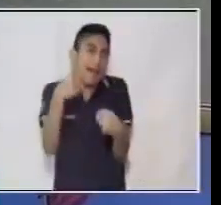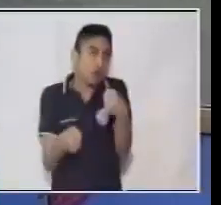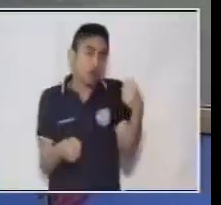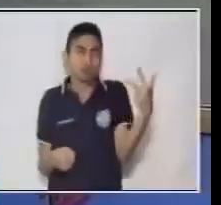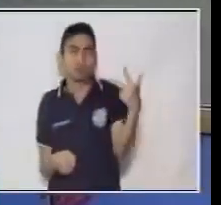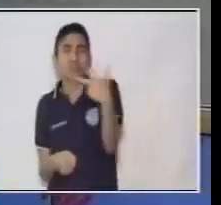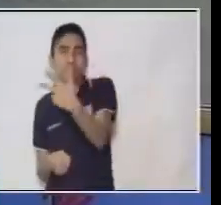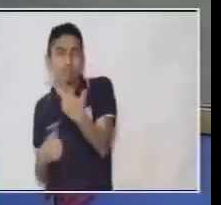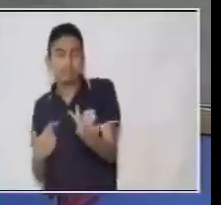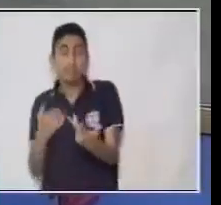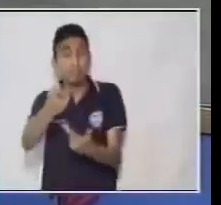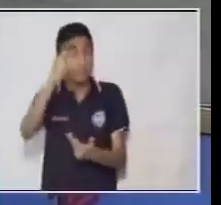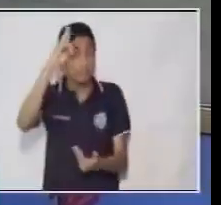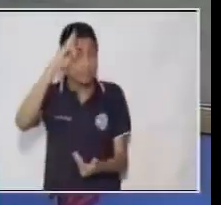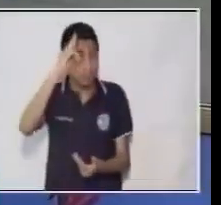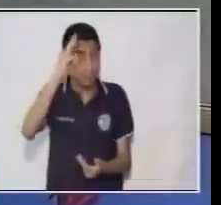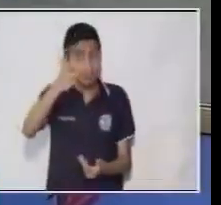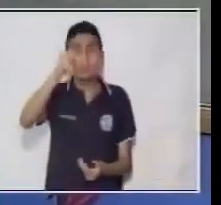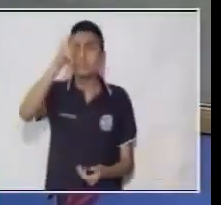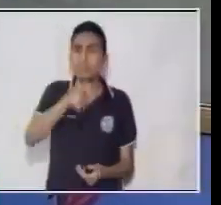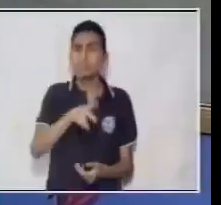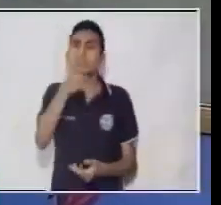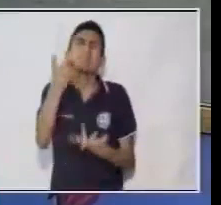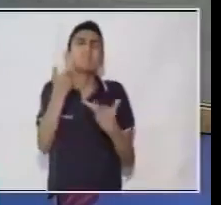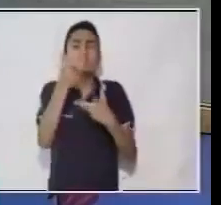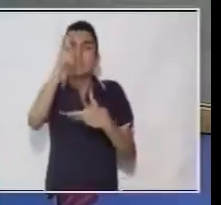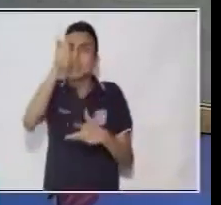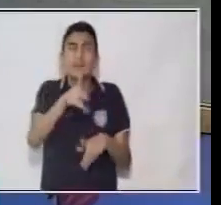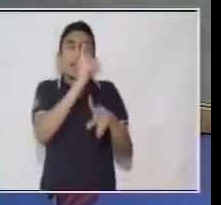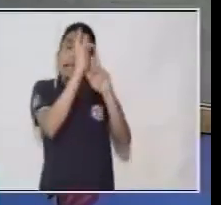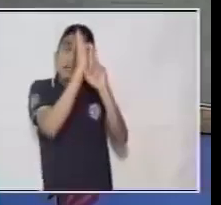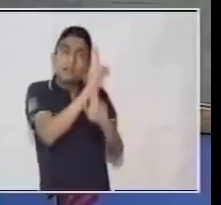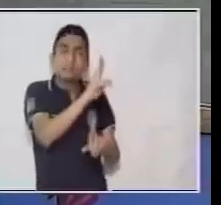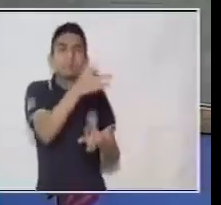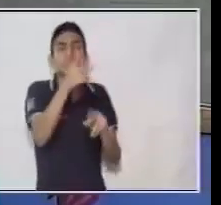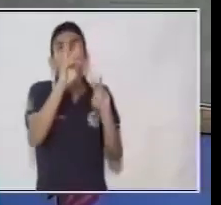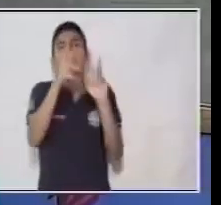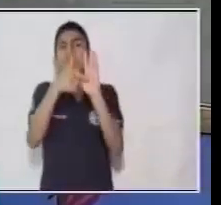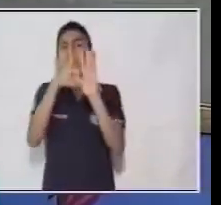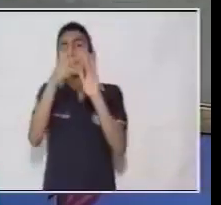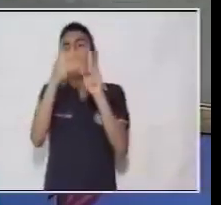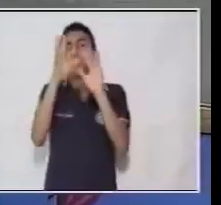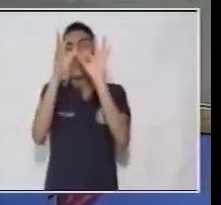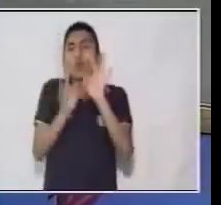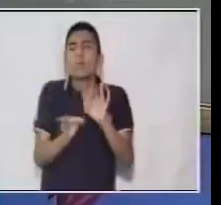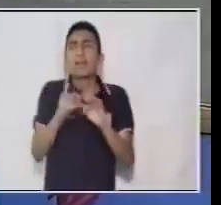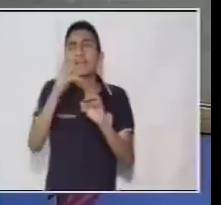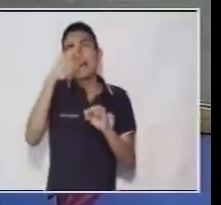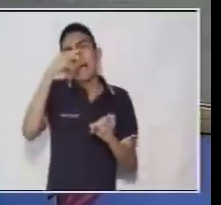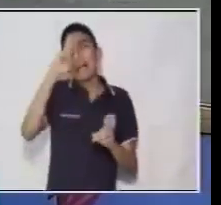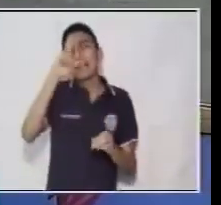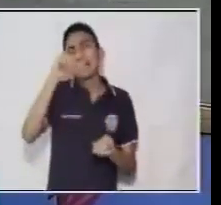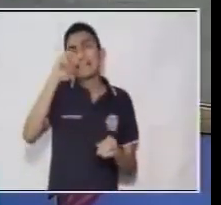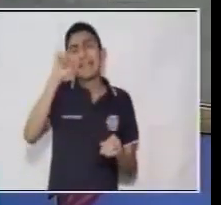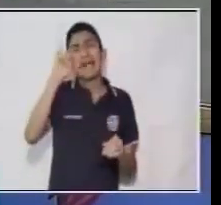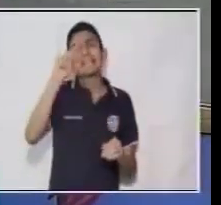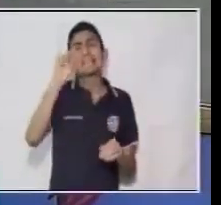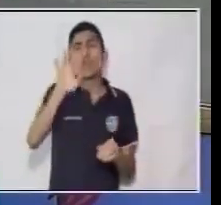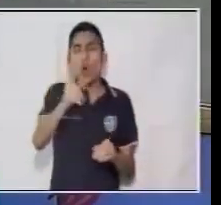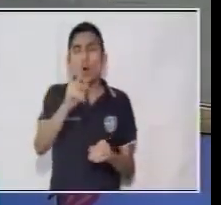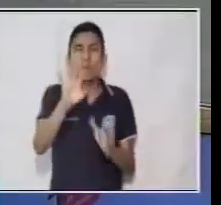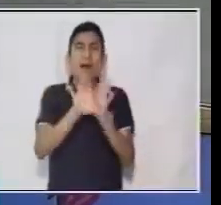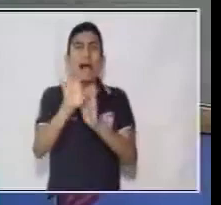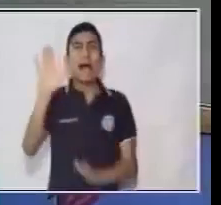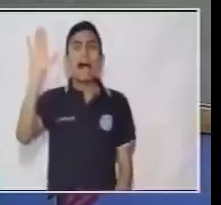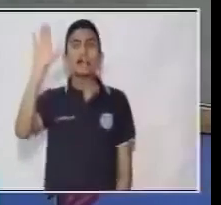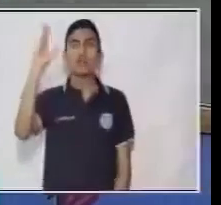de transporte, debemos respetar las señales de tránsito. Te